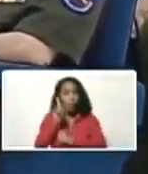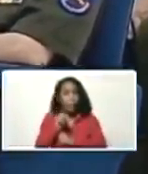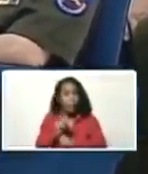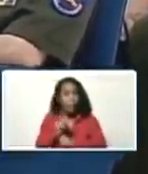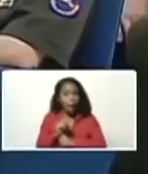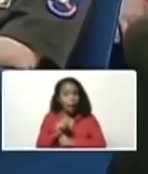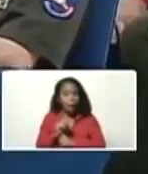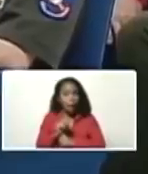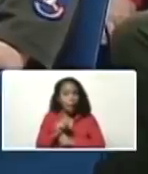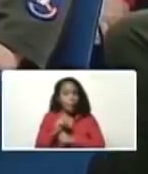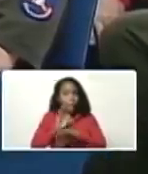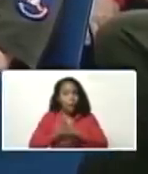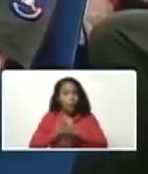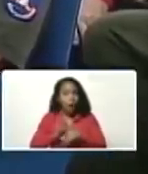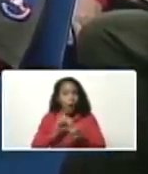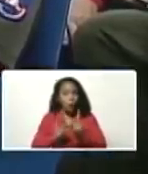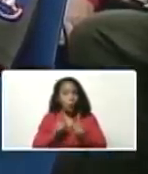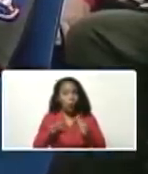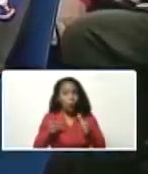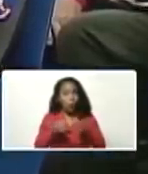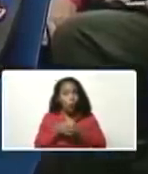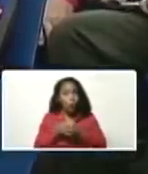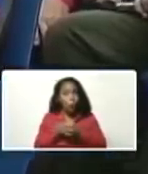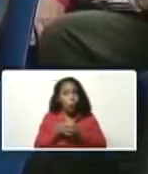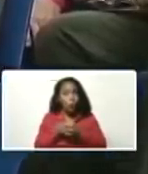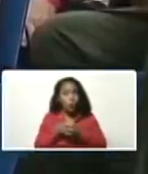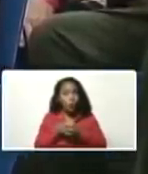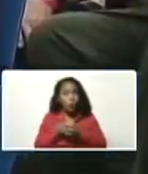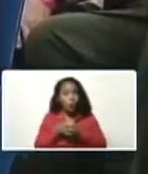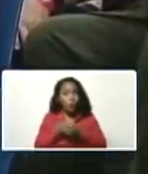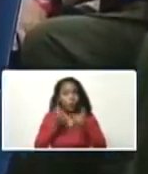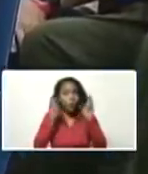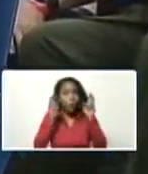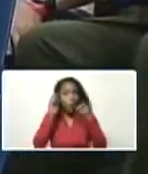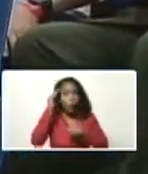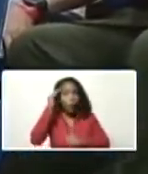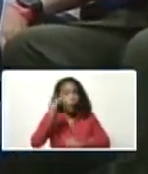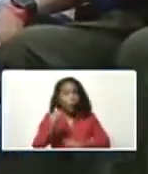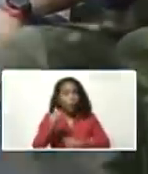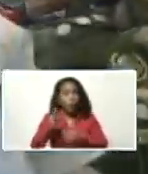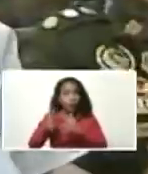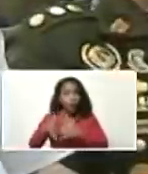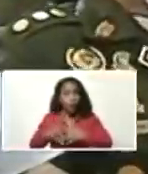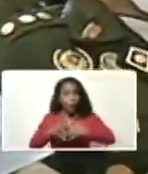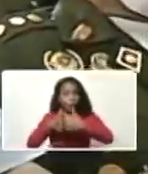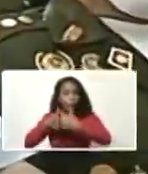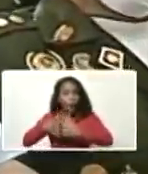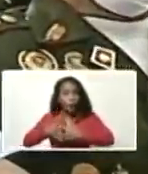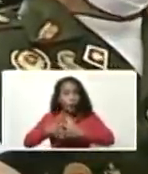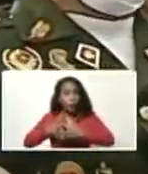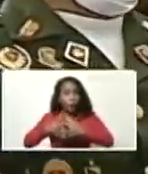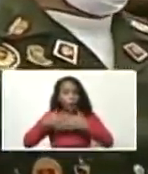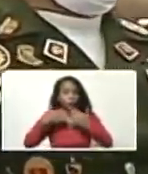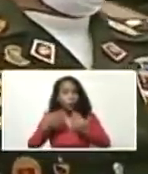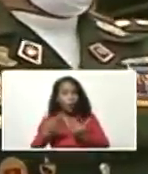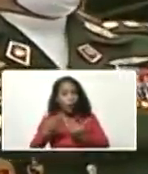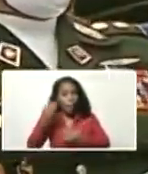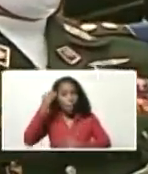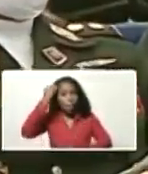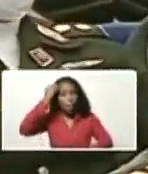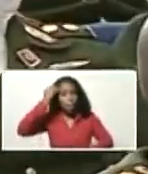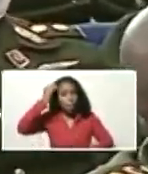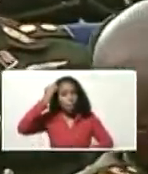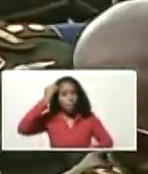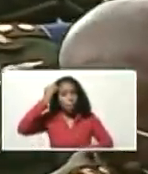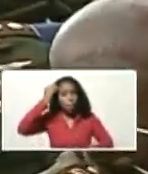surgieron algunos grupos de la doctrina militar estadounidense que permeó el pensamiento.